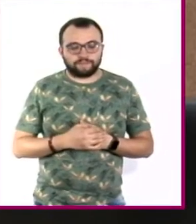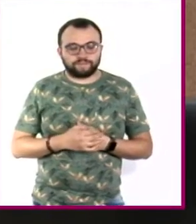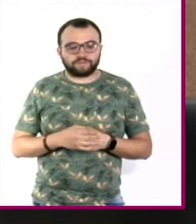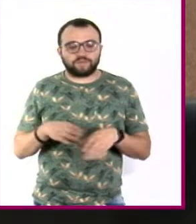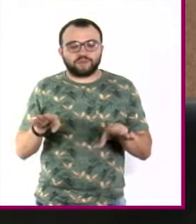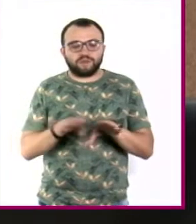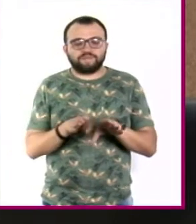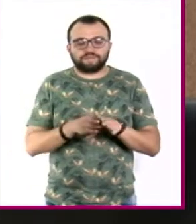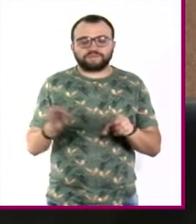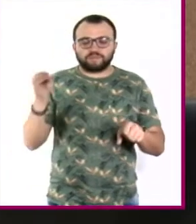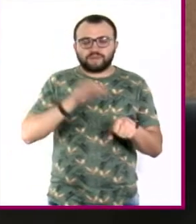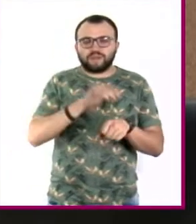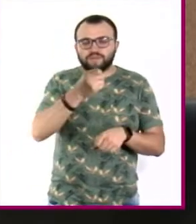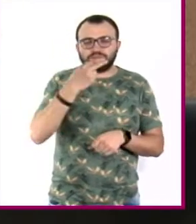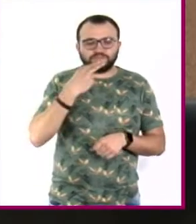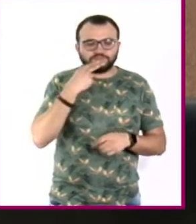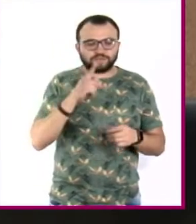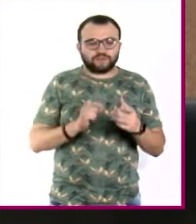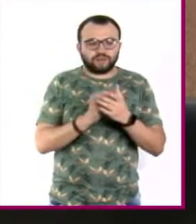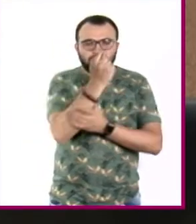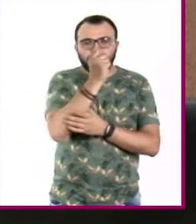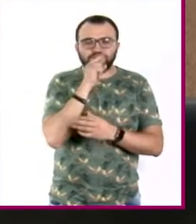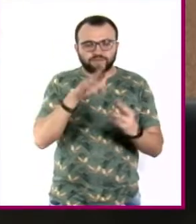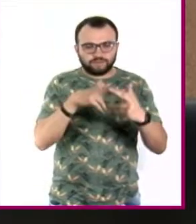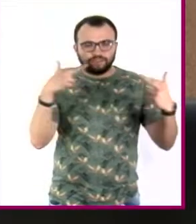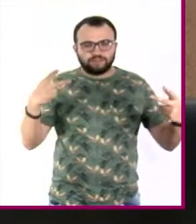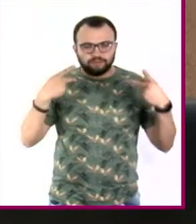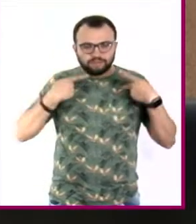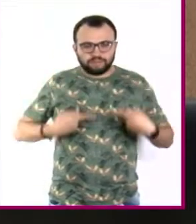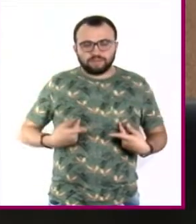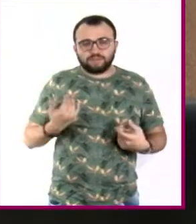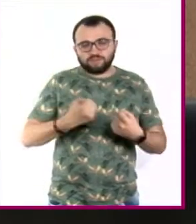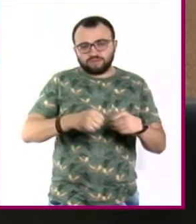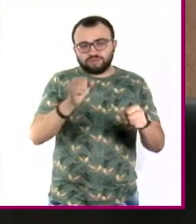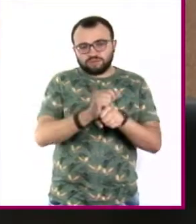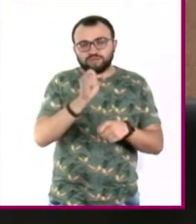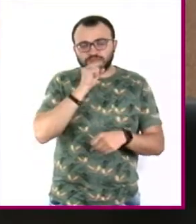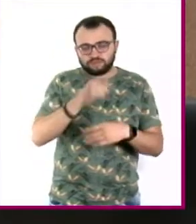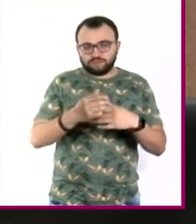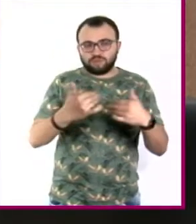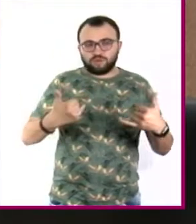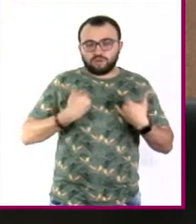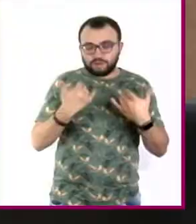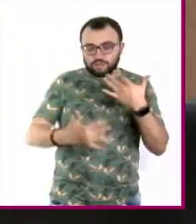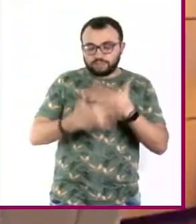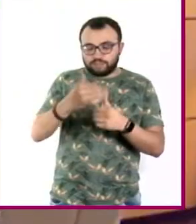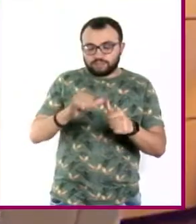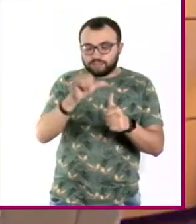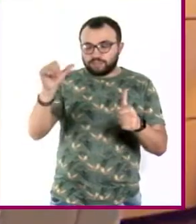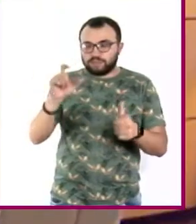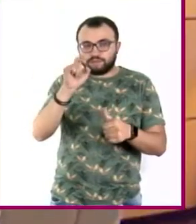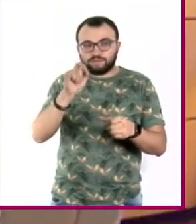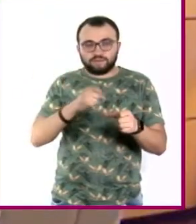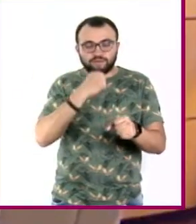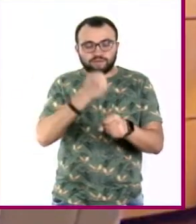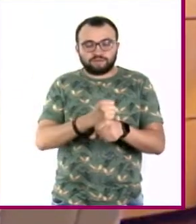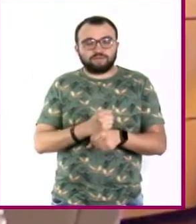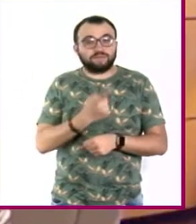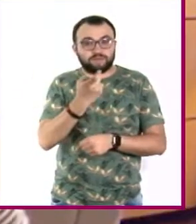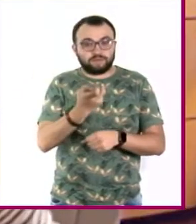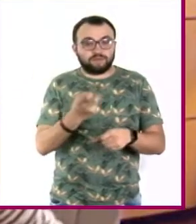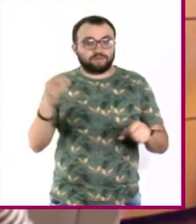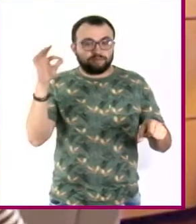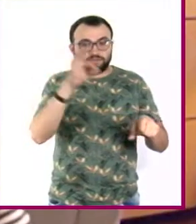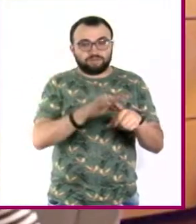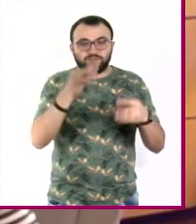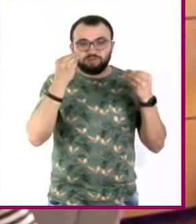el uso de la tecnología en las relaciones personales y sociales entre los jóvenes de 15 a 25 años? Influye muchísimo en el